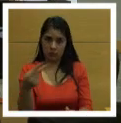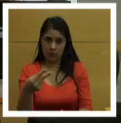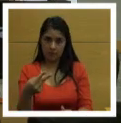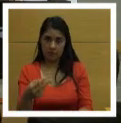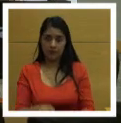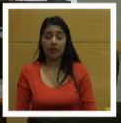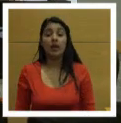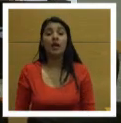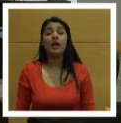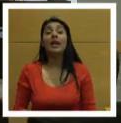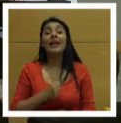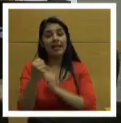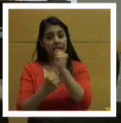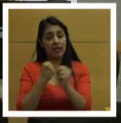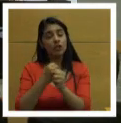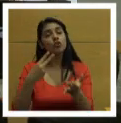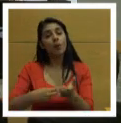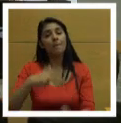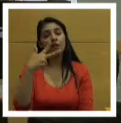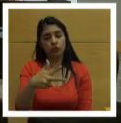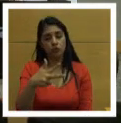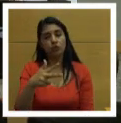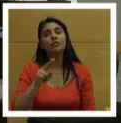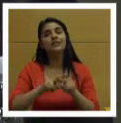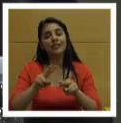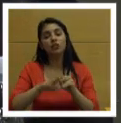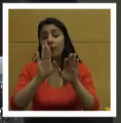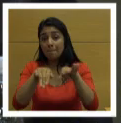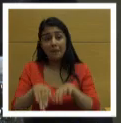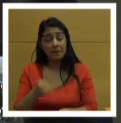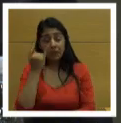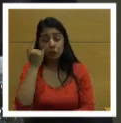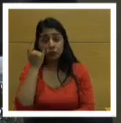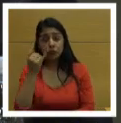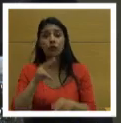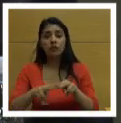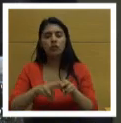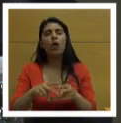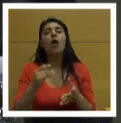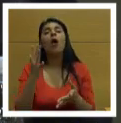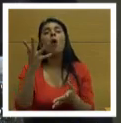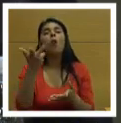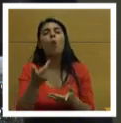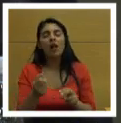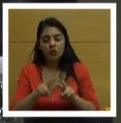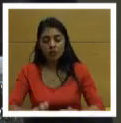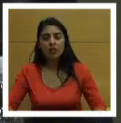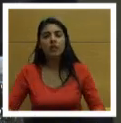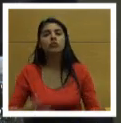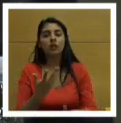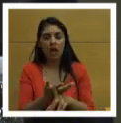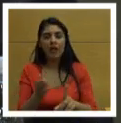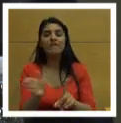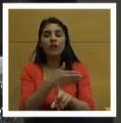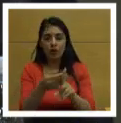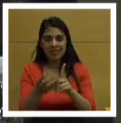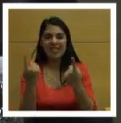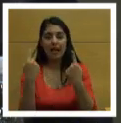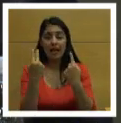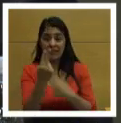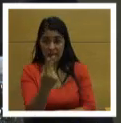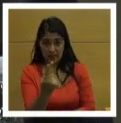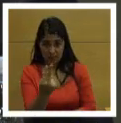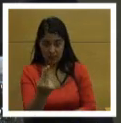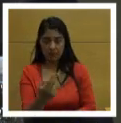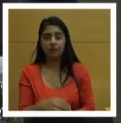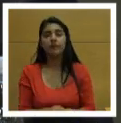En el año 2008 se realizó por la misma institución un estudio sobre la prevalencia en violencia en contexto de pareja,